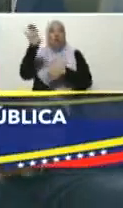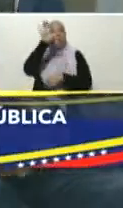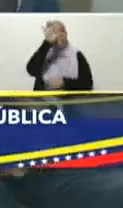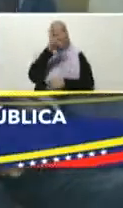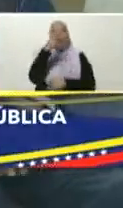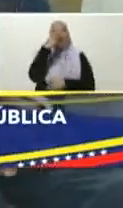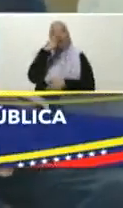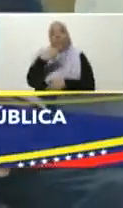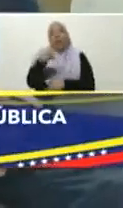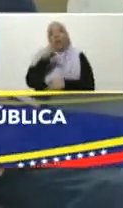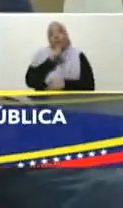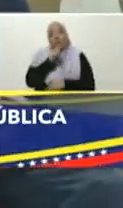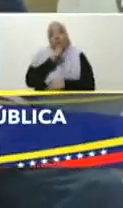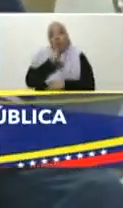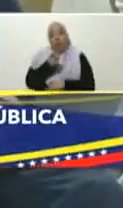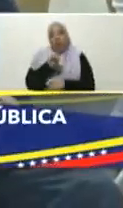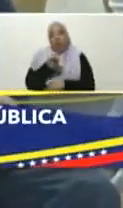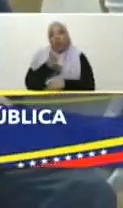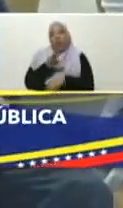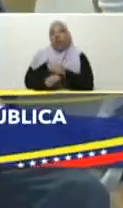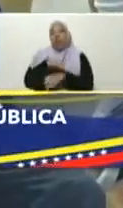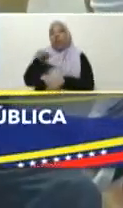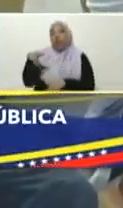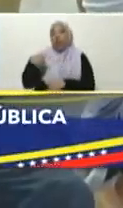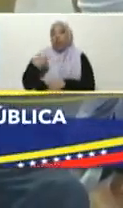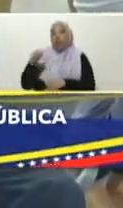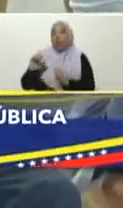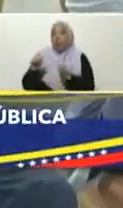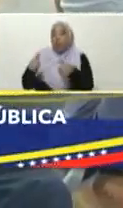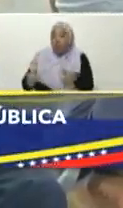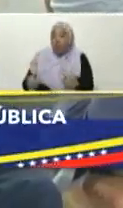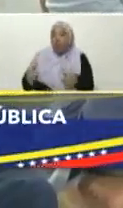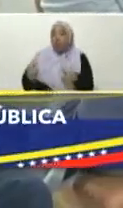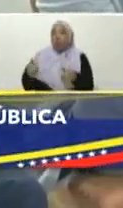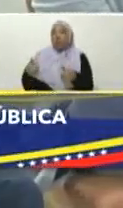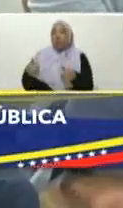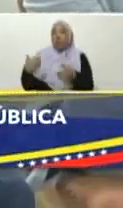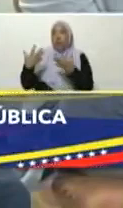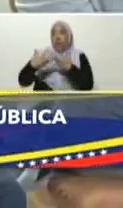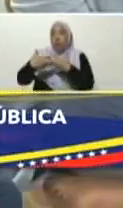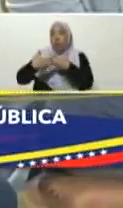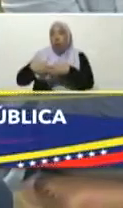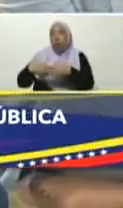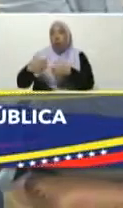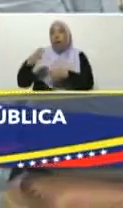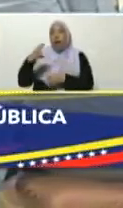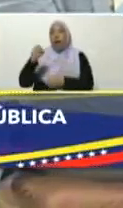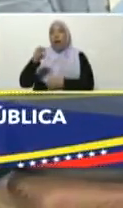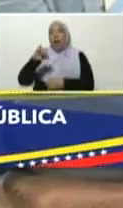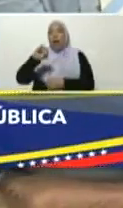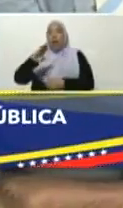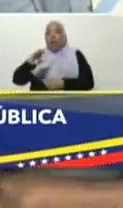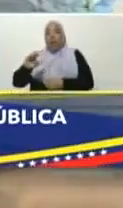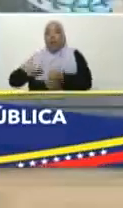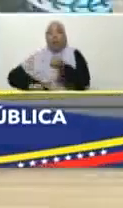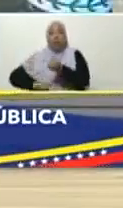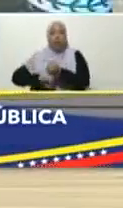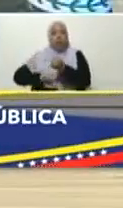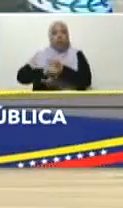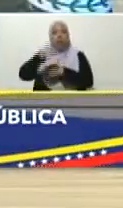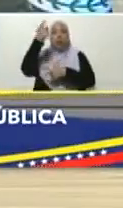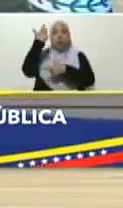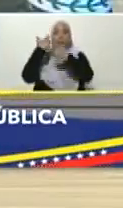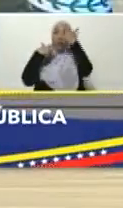y en las Américas. Así que cuando se fundió el Petrocaribe, el acuerdo Petrocaribe, que el comandante